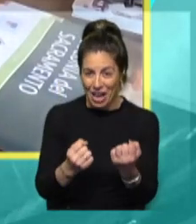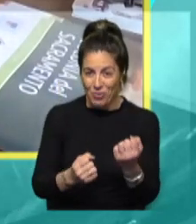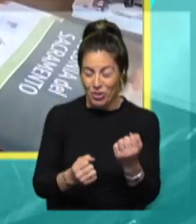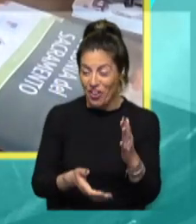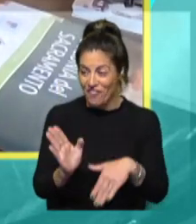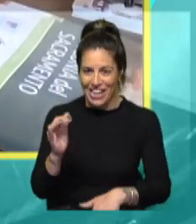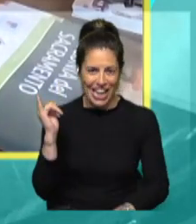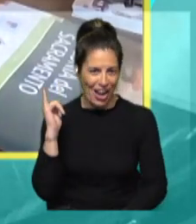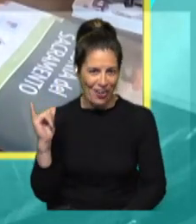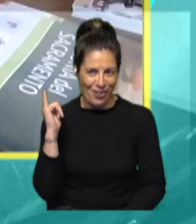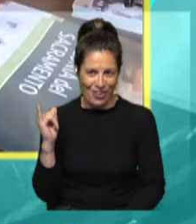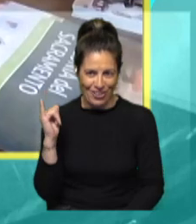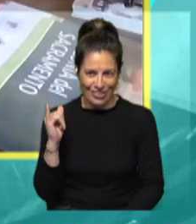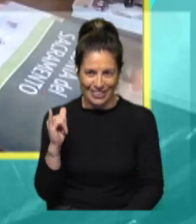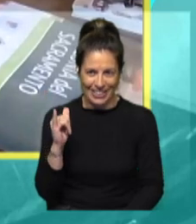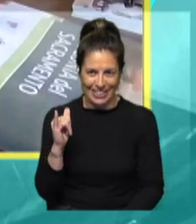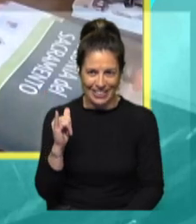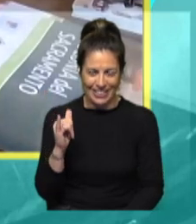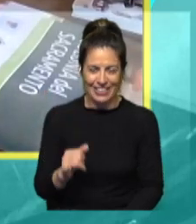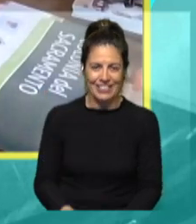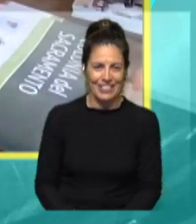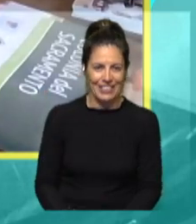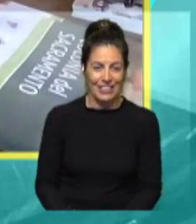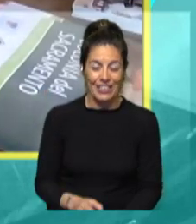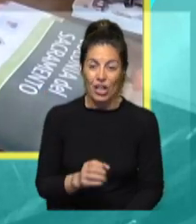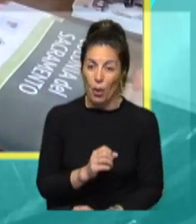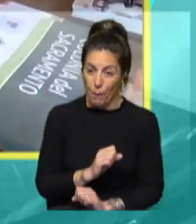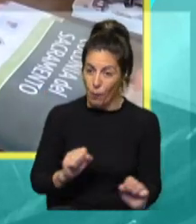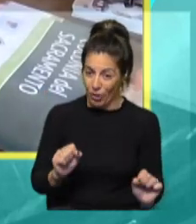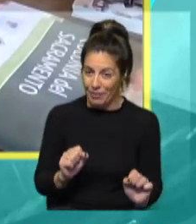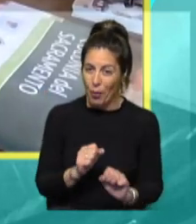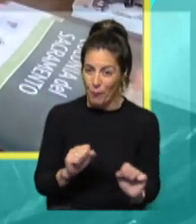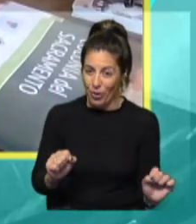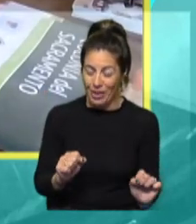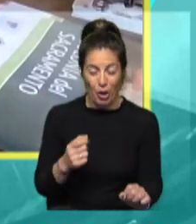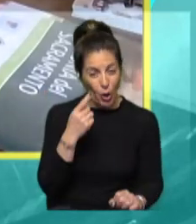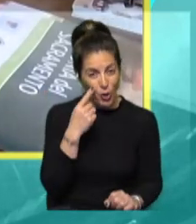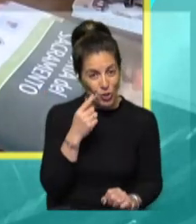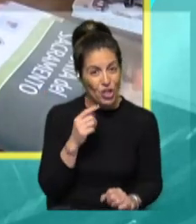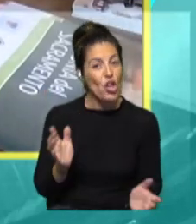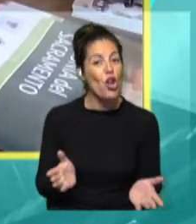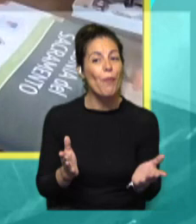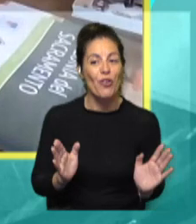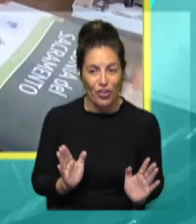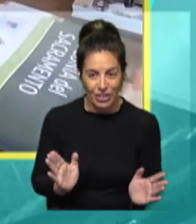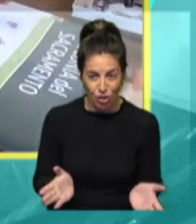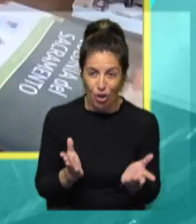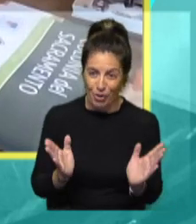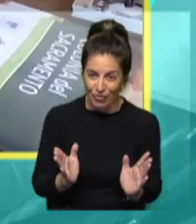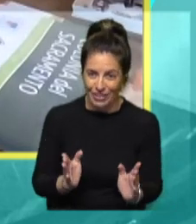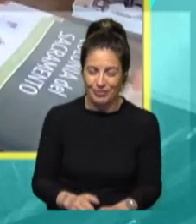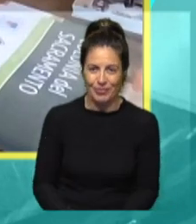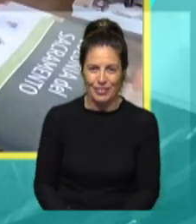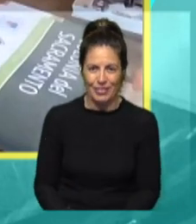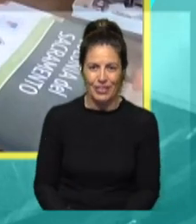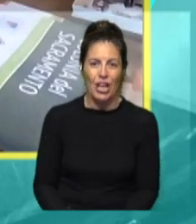para Colonia. No nos hagas esto porque sabés que lo peor de todo es que puede pasar, ¿no? Puede pasar, no nos sientes. Conociendo el paño, no nos provoques. Con gusto